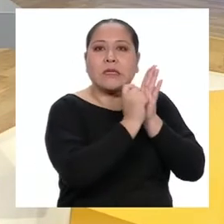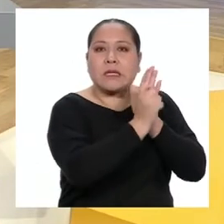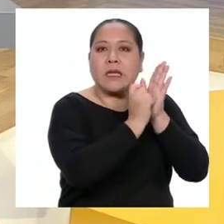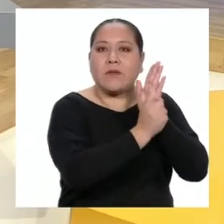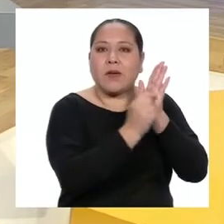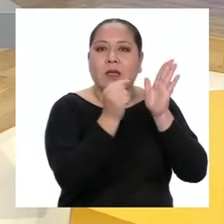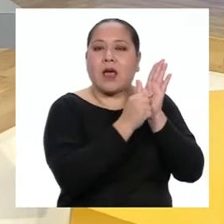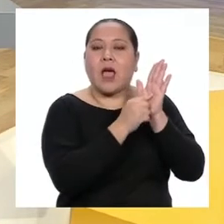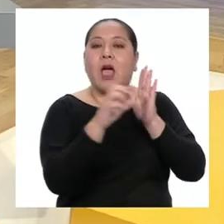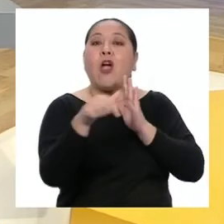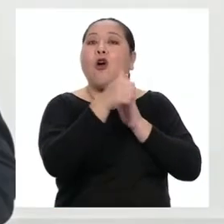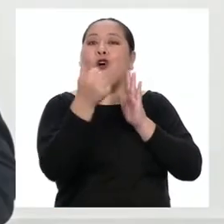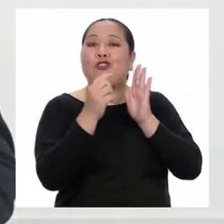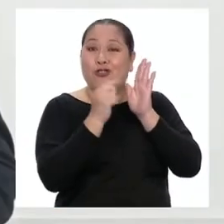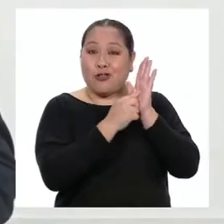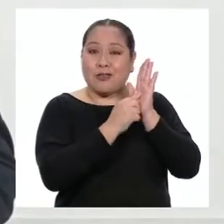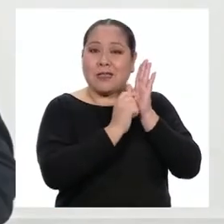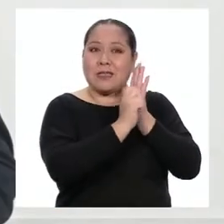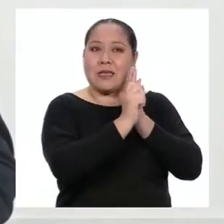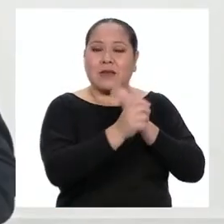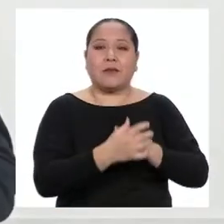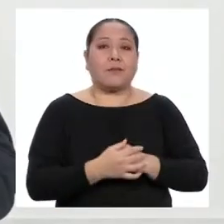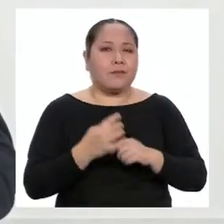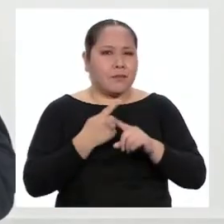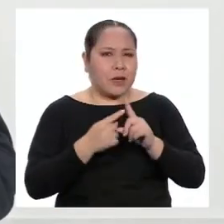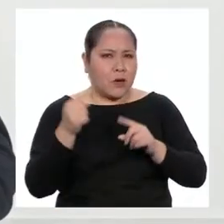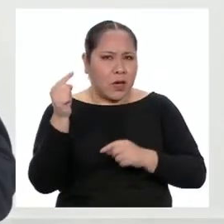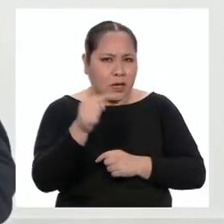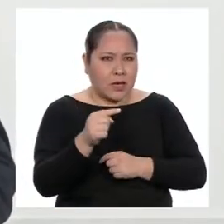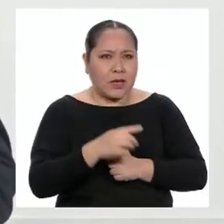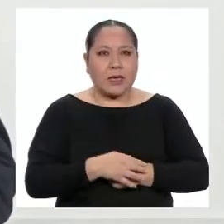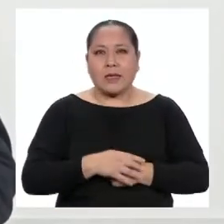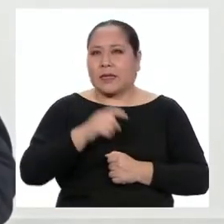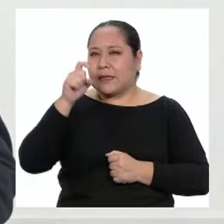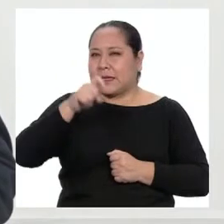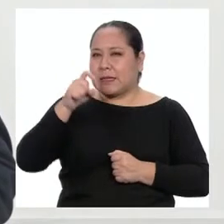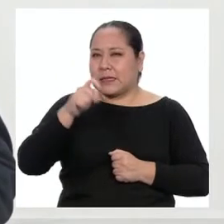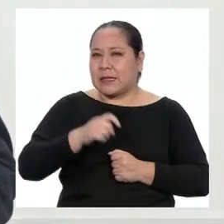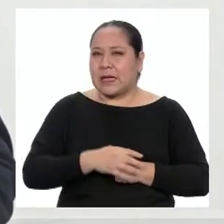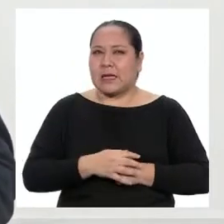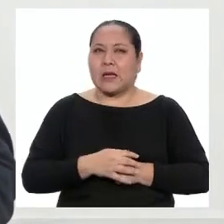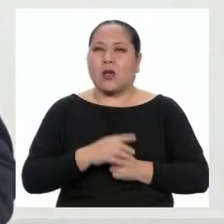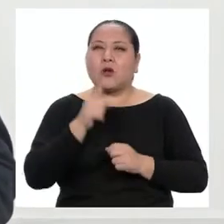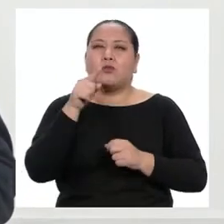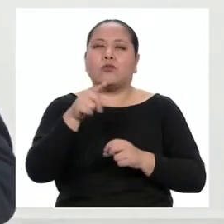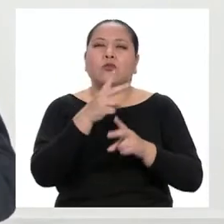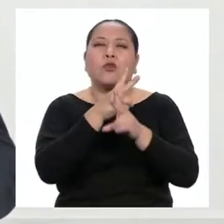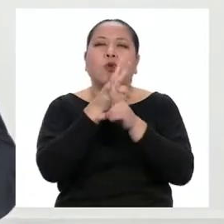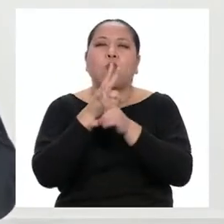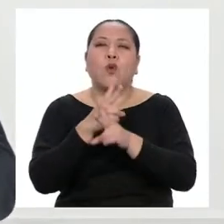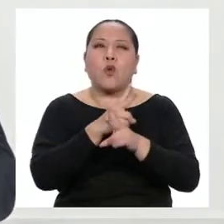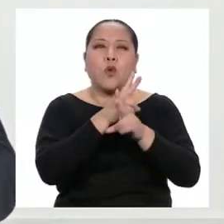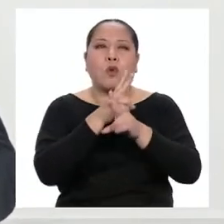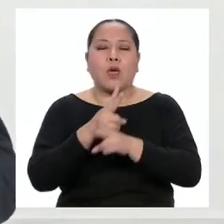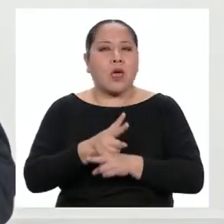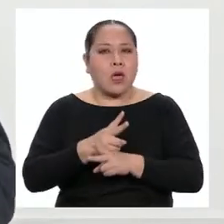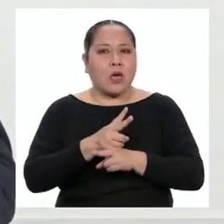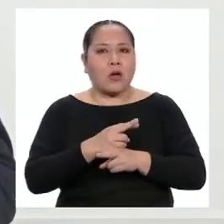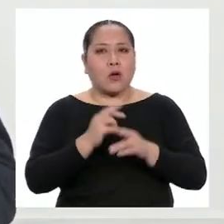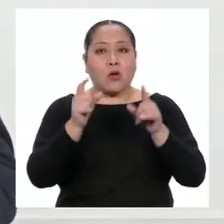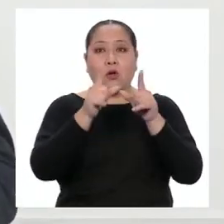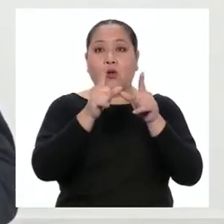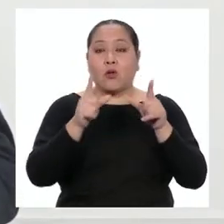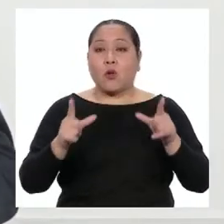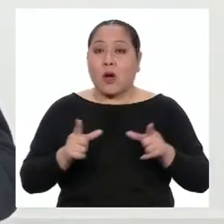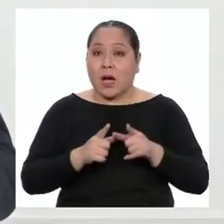donde dice otros. Pero en este caso, creo que deberíamos tener mucho cuidado con las opciones que